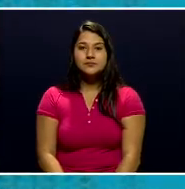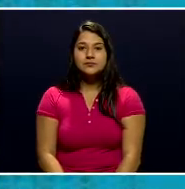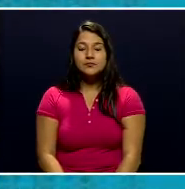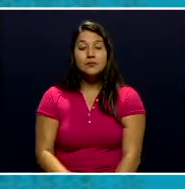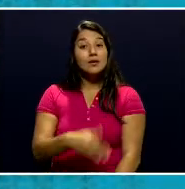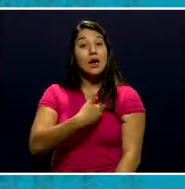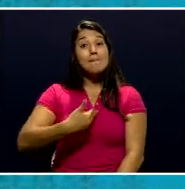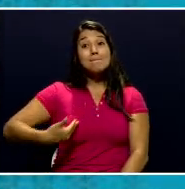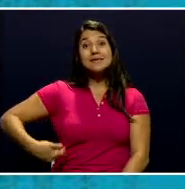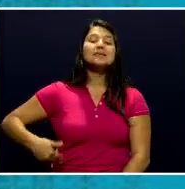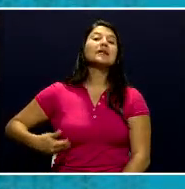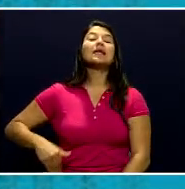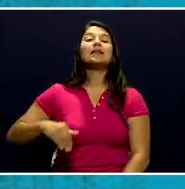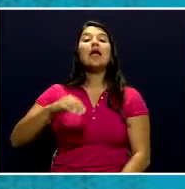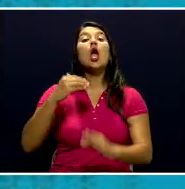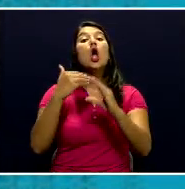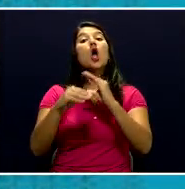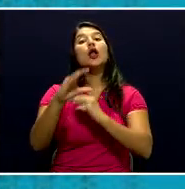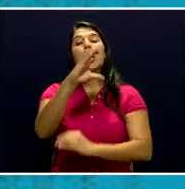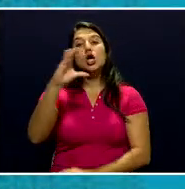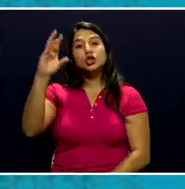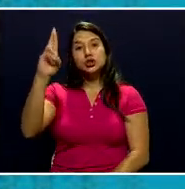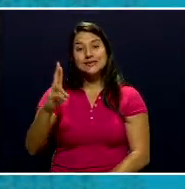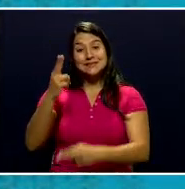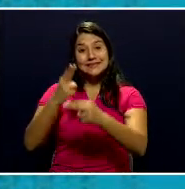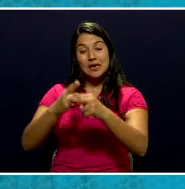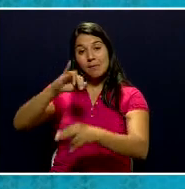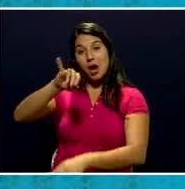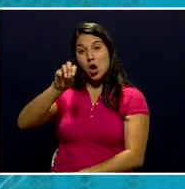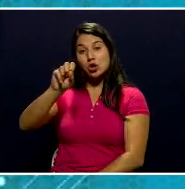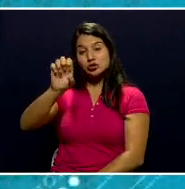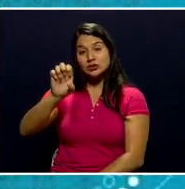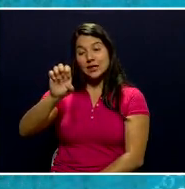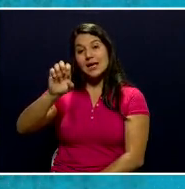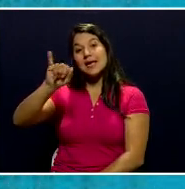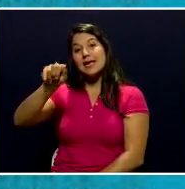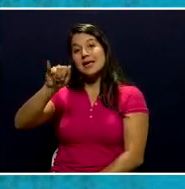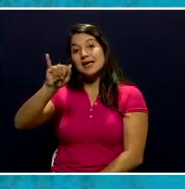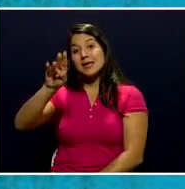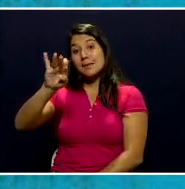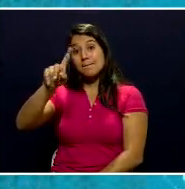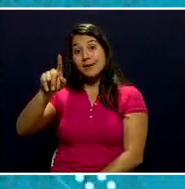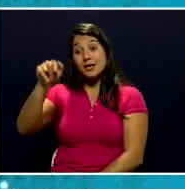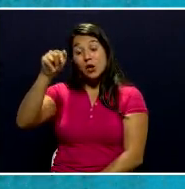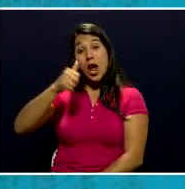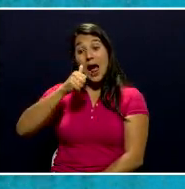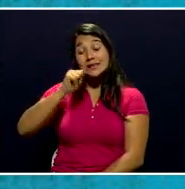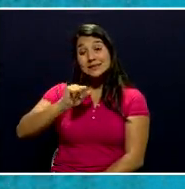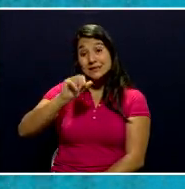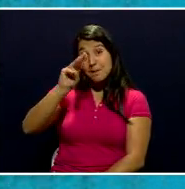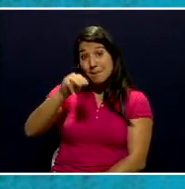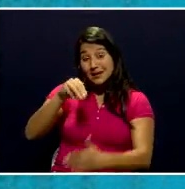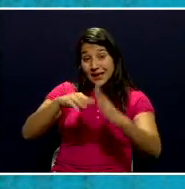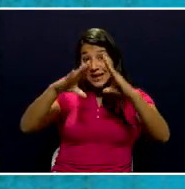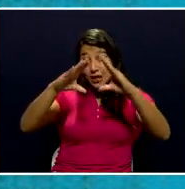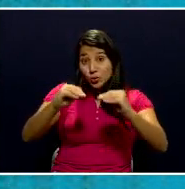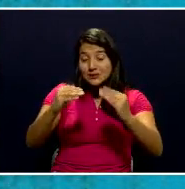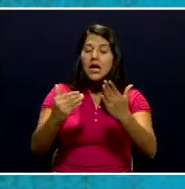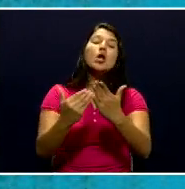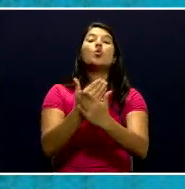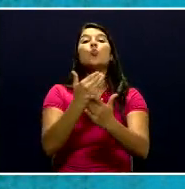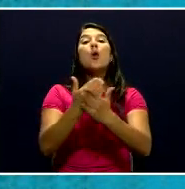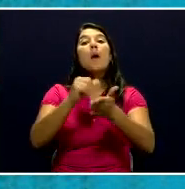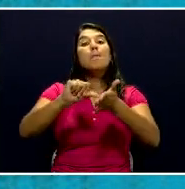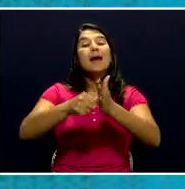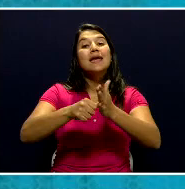El presidente ejecutivo de Correos de Costa Rica, José Alexis Jiménez, anunció este martes en horas de la noche que en la nueva página Costa Rica